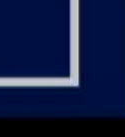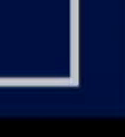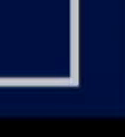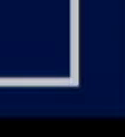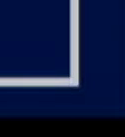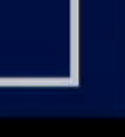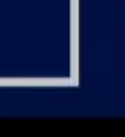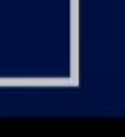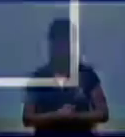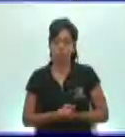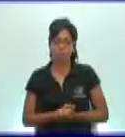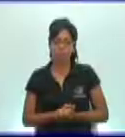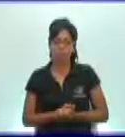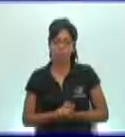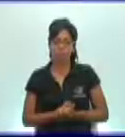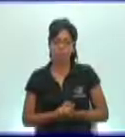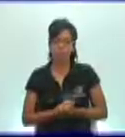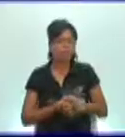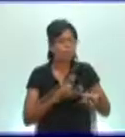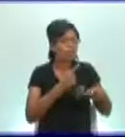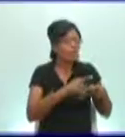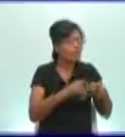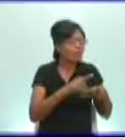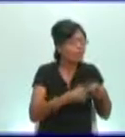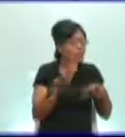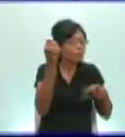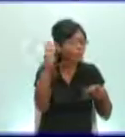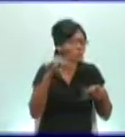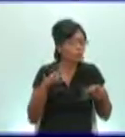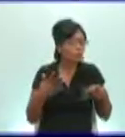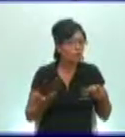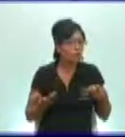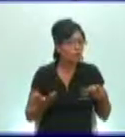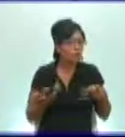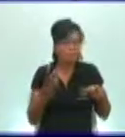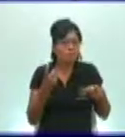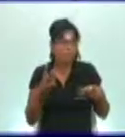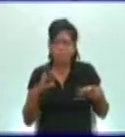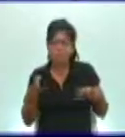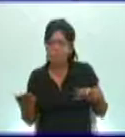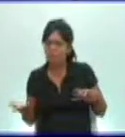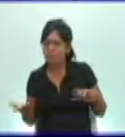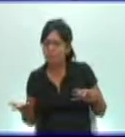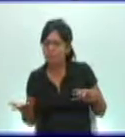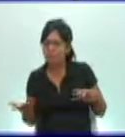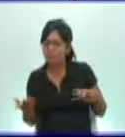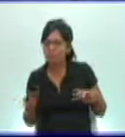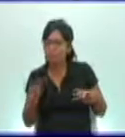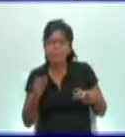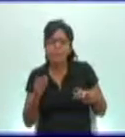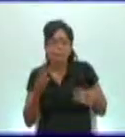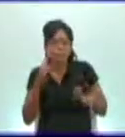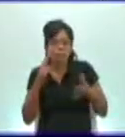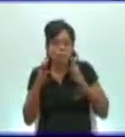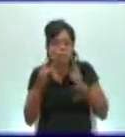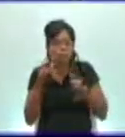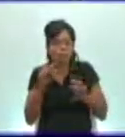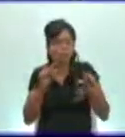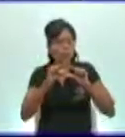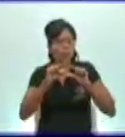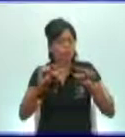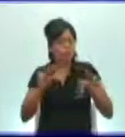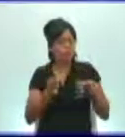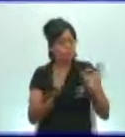¿Qué elementos debemos tener en cuenta? ¿Qué nos debe faltar para reconocer las oraciones